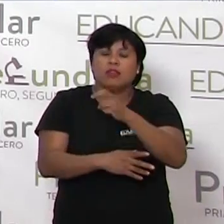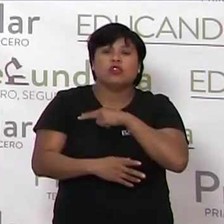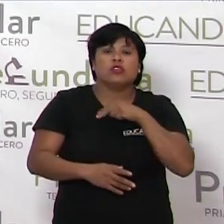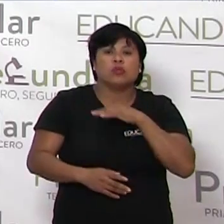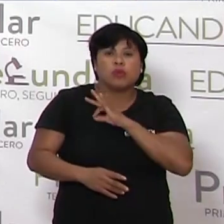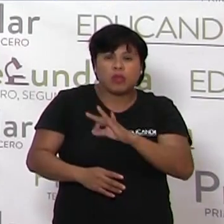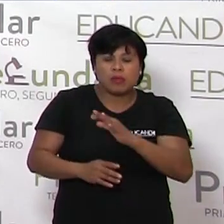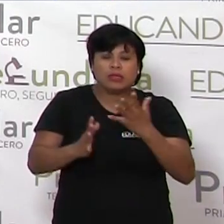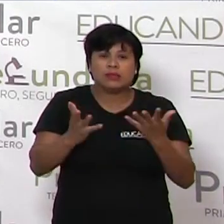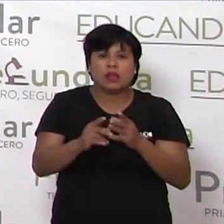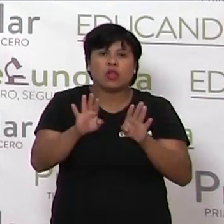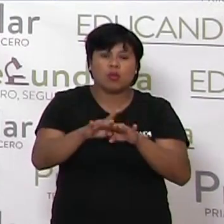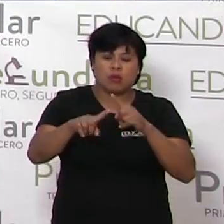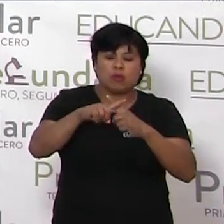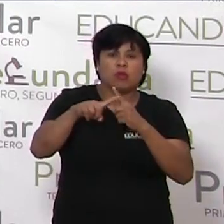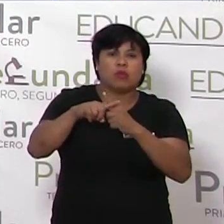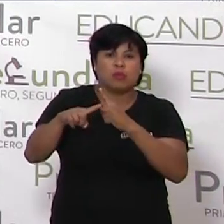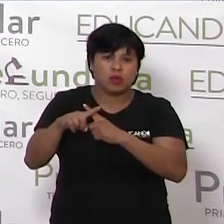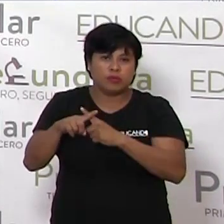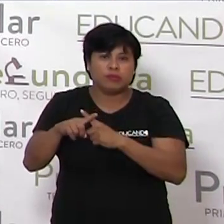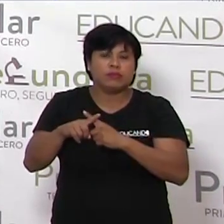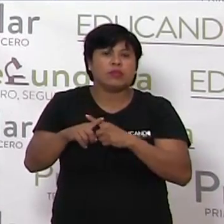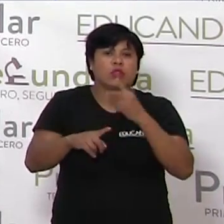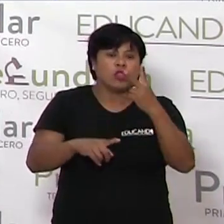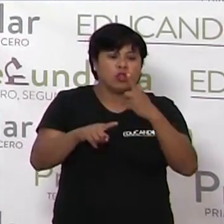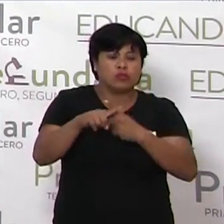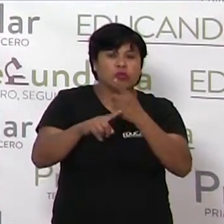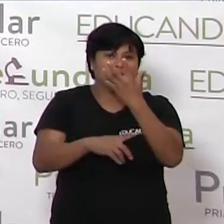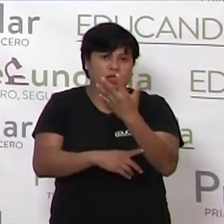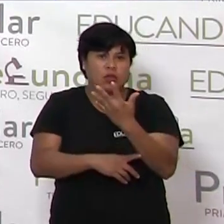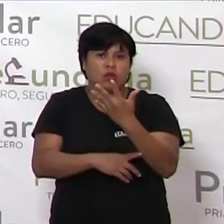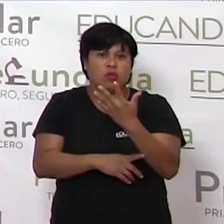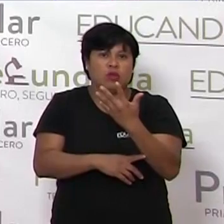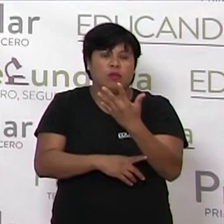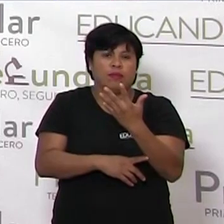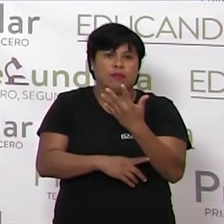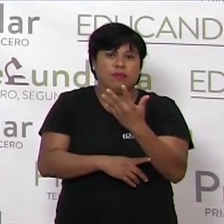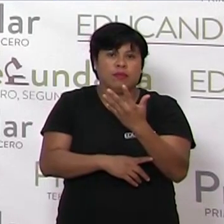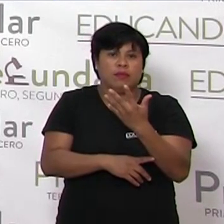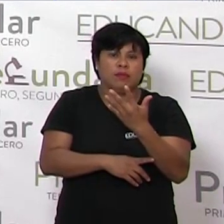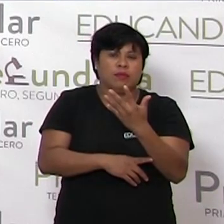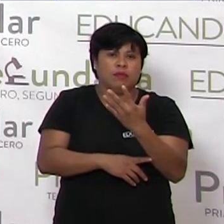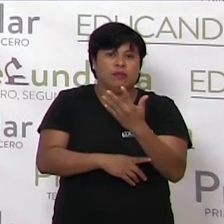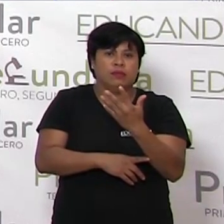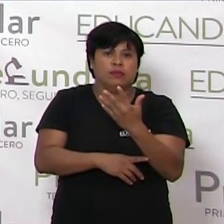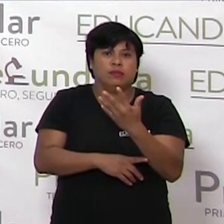también puedo hacer una multiplicación, un simple cálculo así. 2 por 5